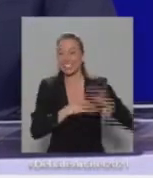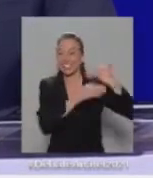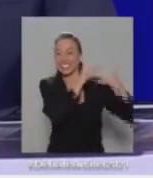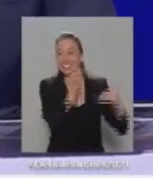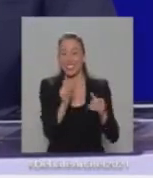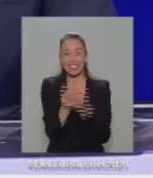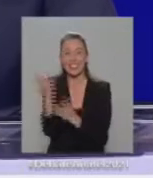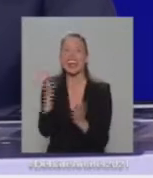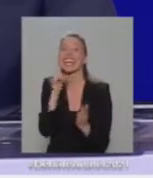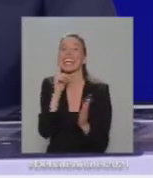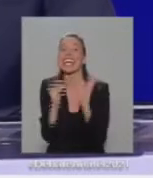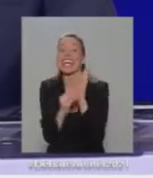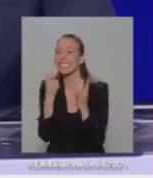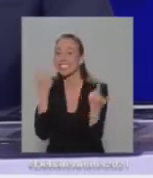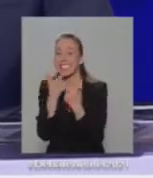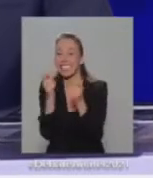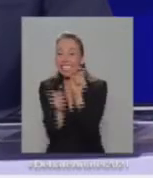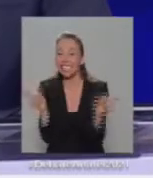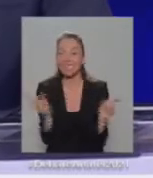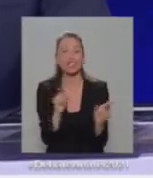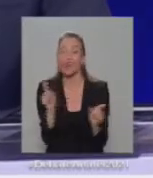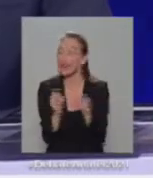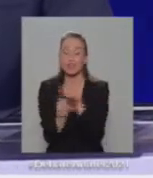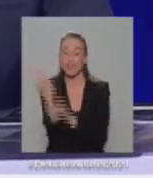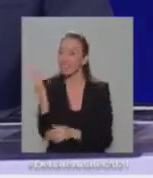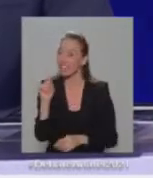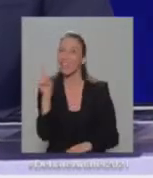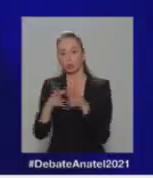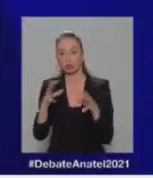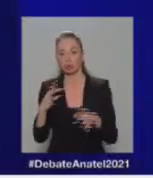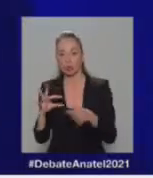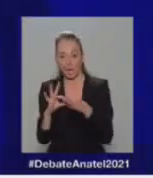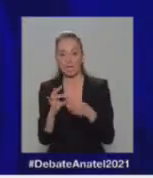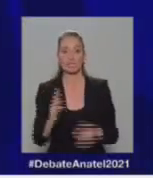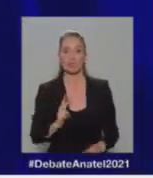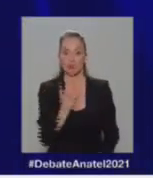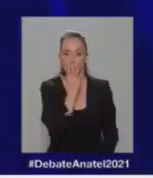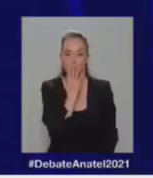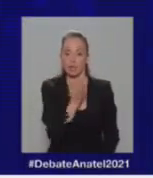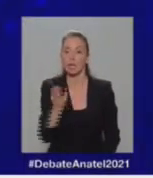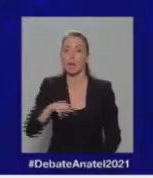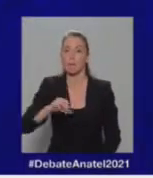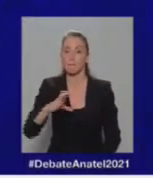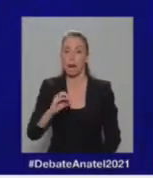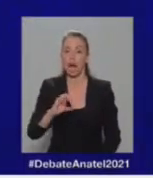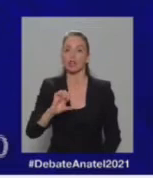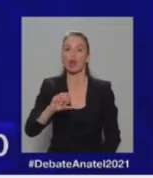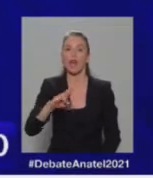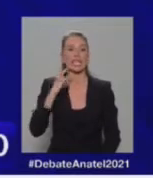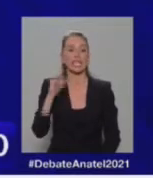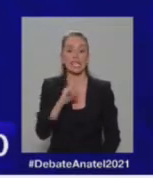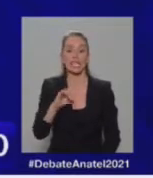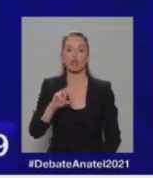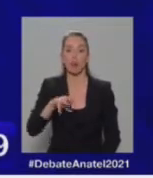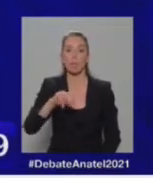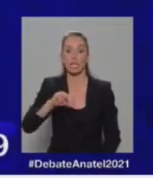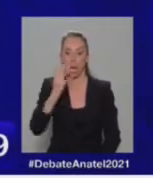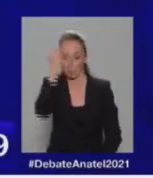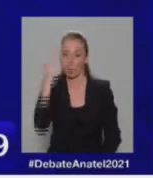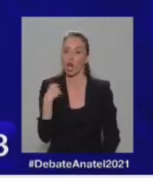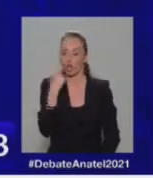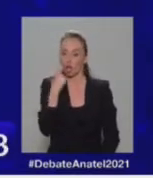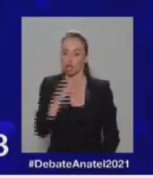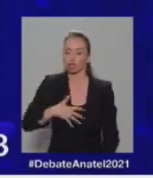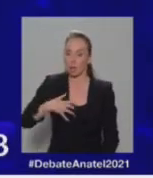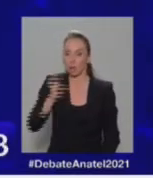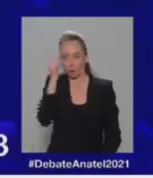de Chile, el debate sobre Nicaragua, sino que el precio del pan que encalama está a 2.000 pesos. Es decir, a su juicio, el tema Nicaragua no